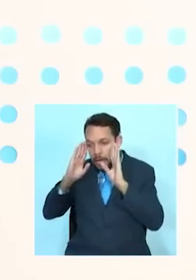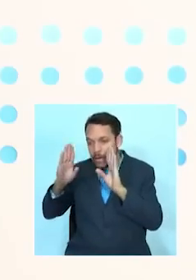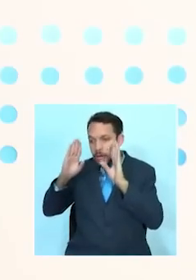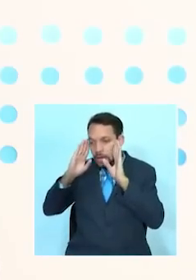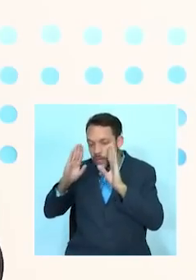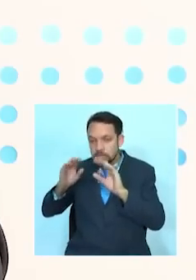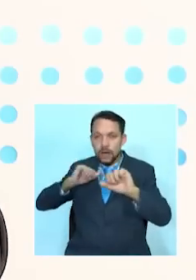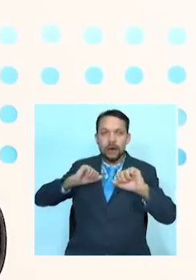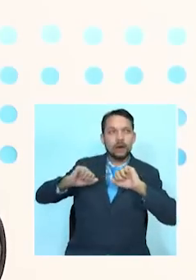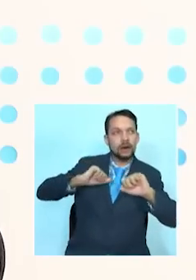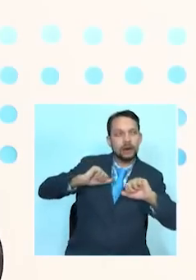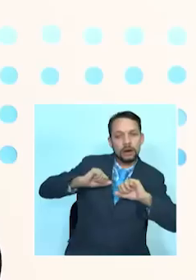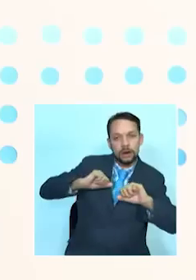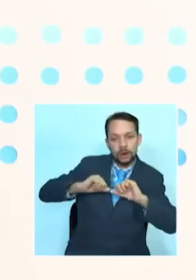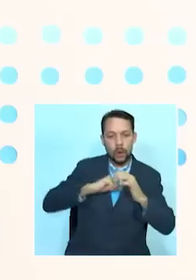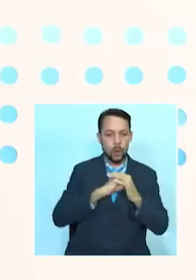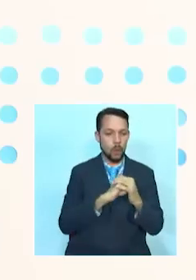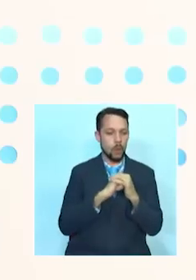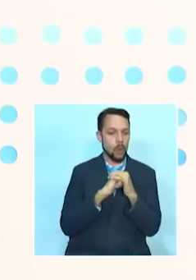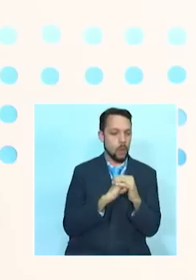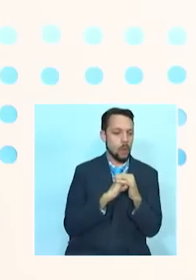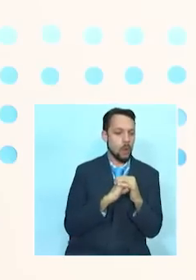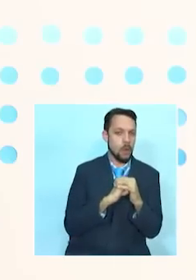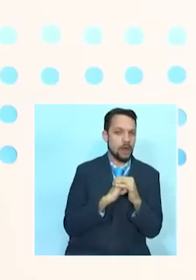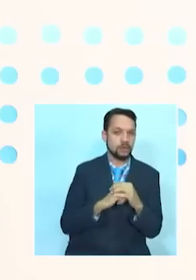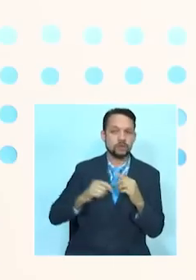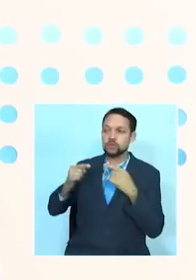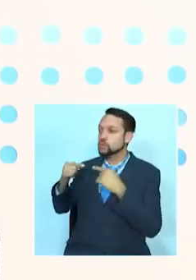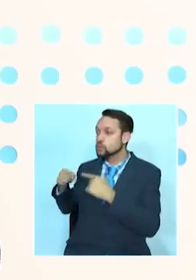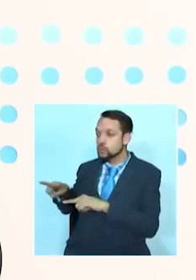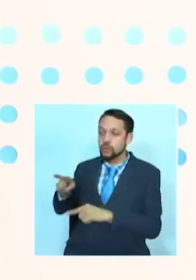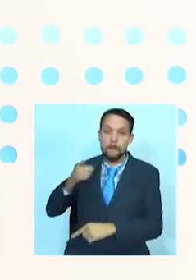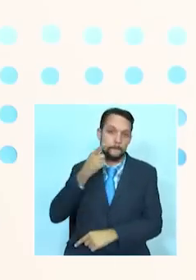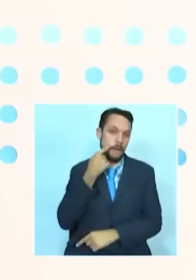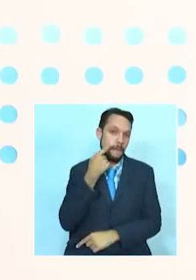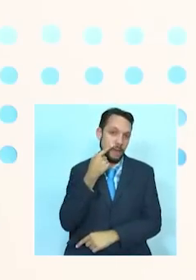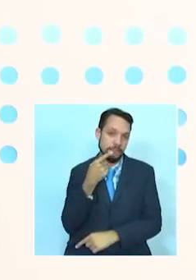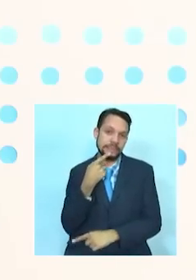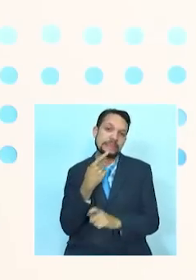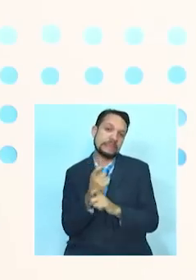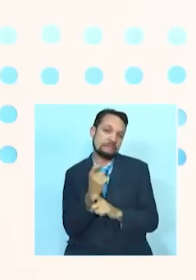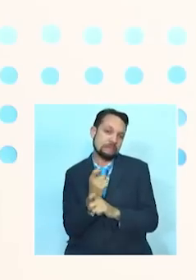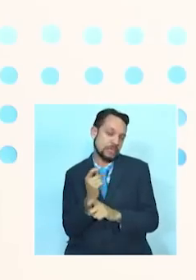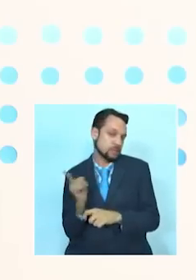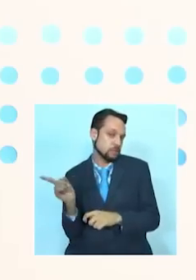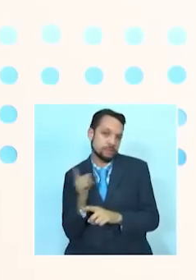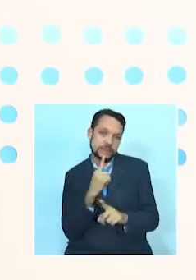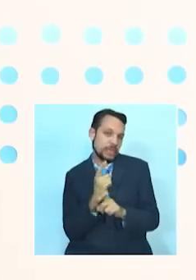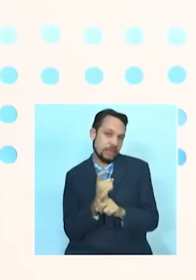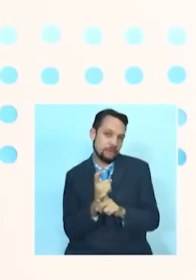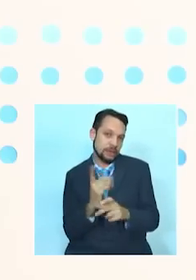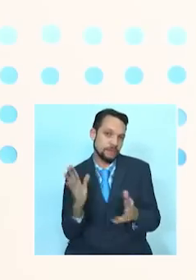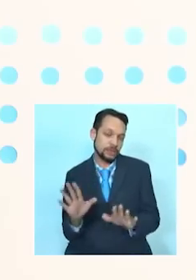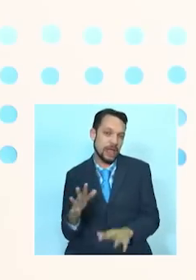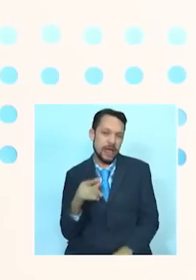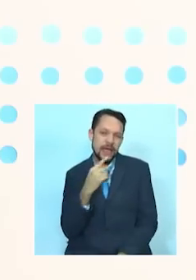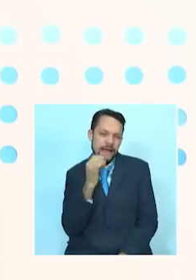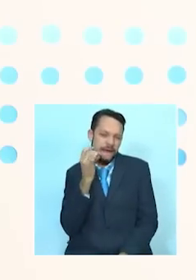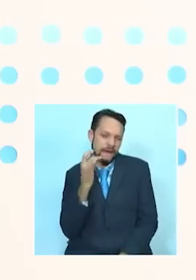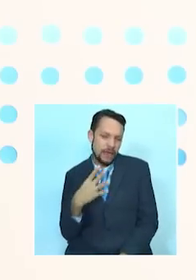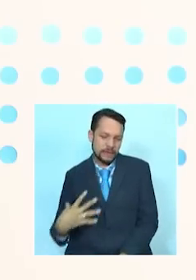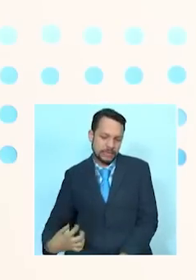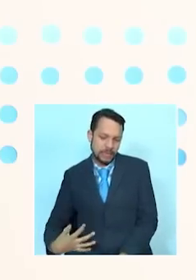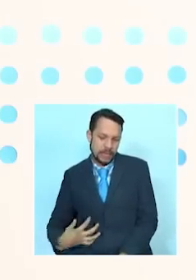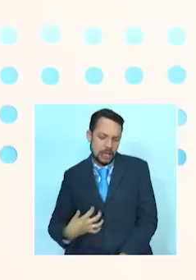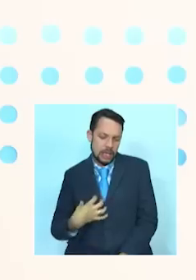a a orar por él para que pueda recuperarse está pasando por una situación de cáncer complicada desde juego